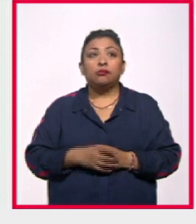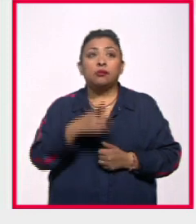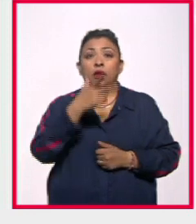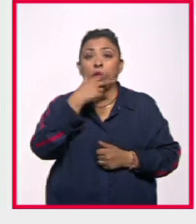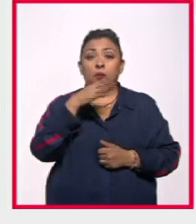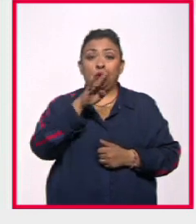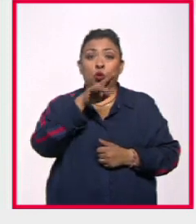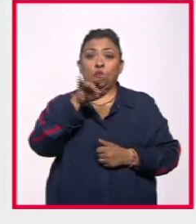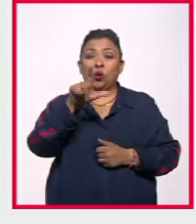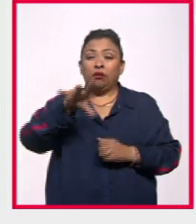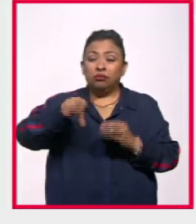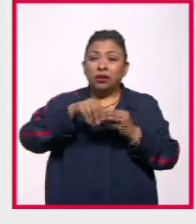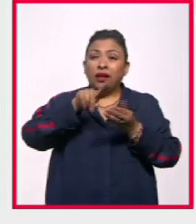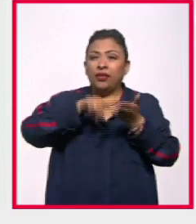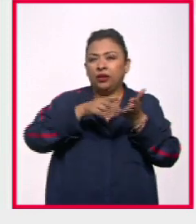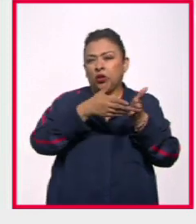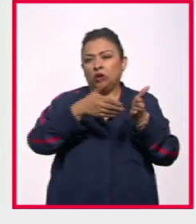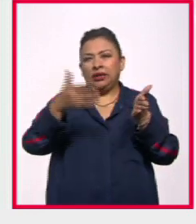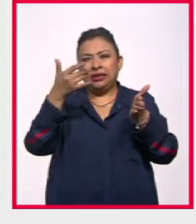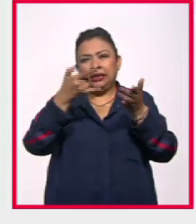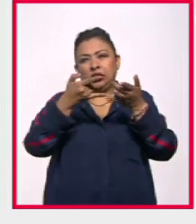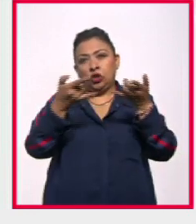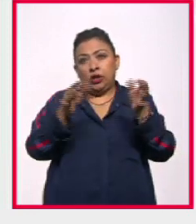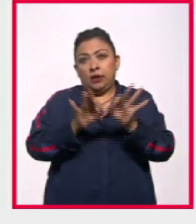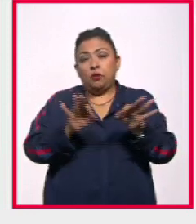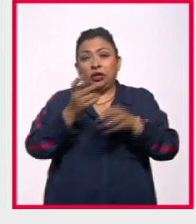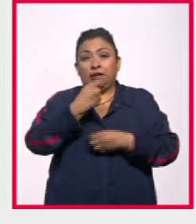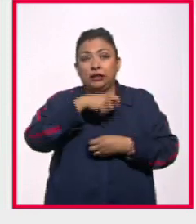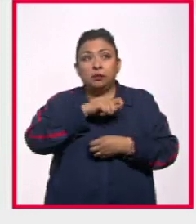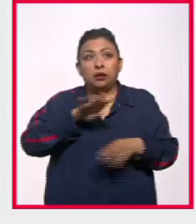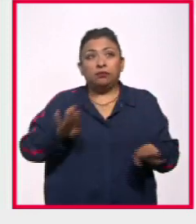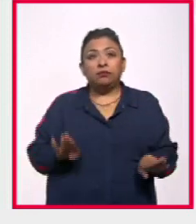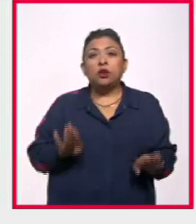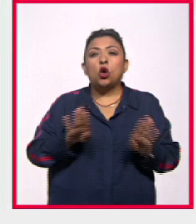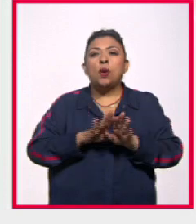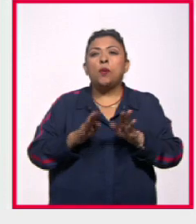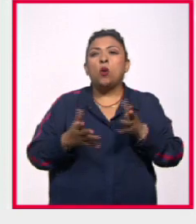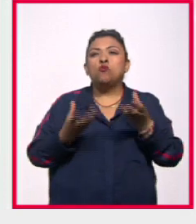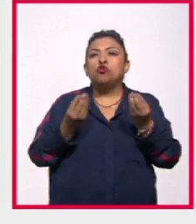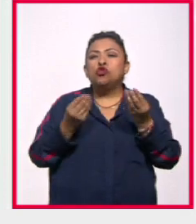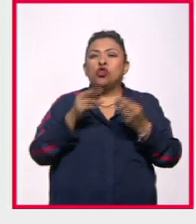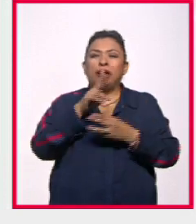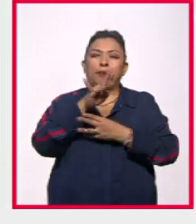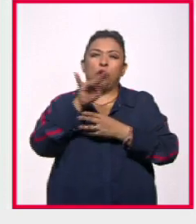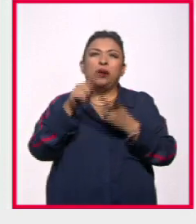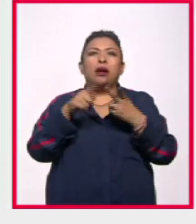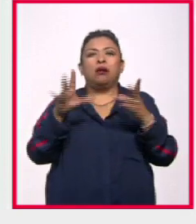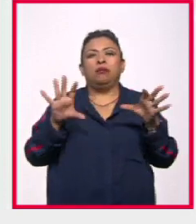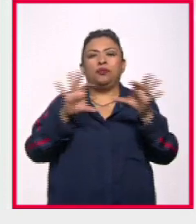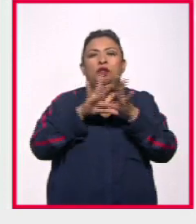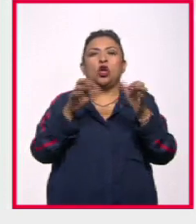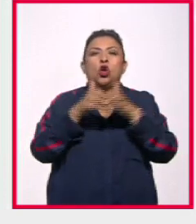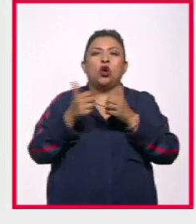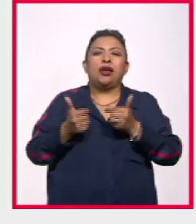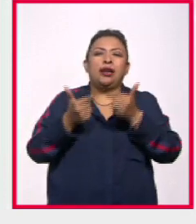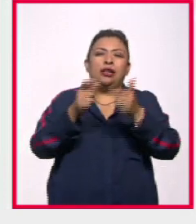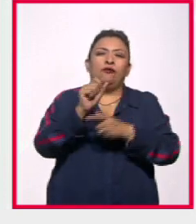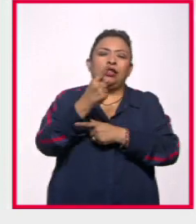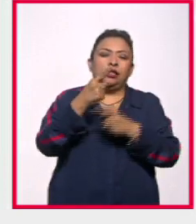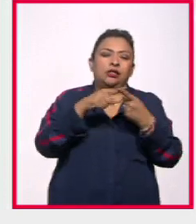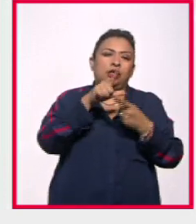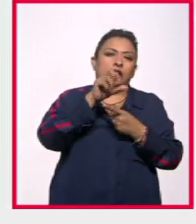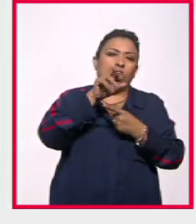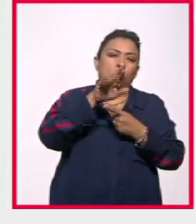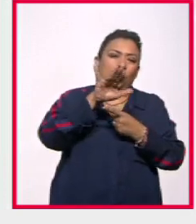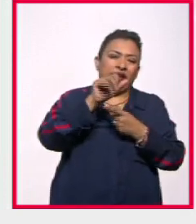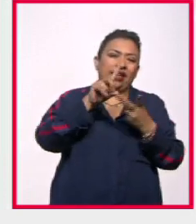Buñuel fue parte de un momento histórico en España caracterizado por la efervescencia republicana. Su vínculo con miembros de la generación del 27, como Lorca y